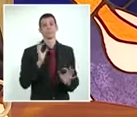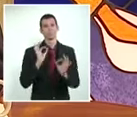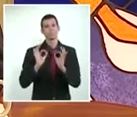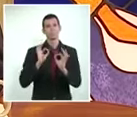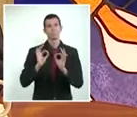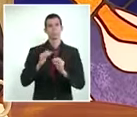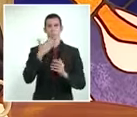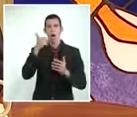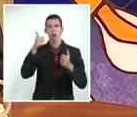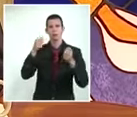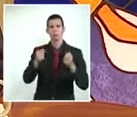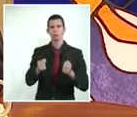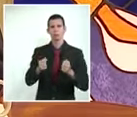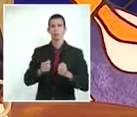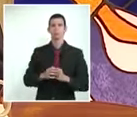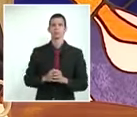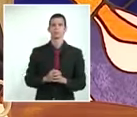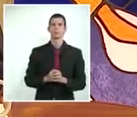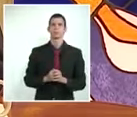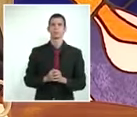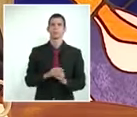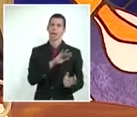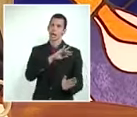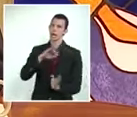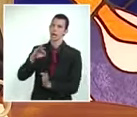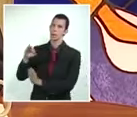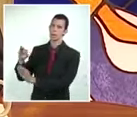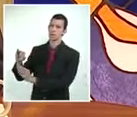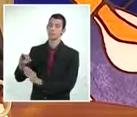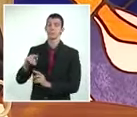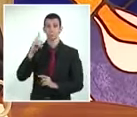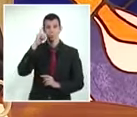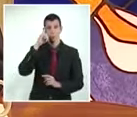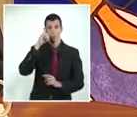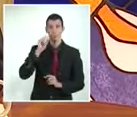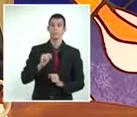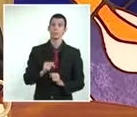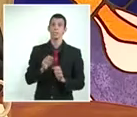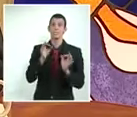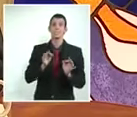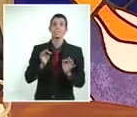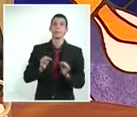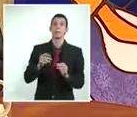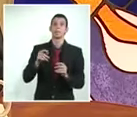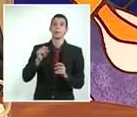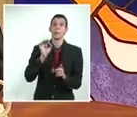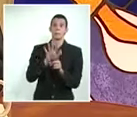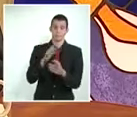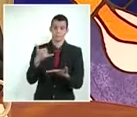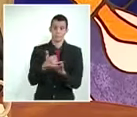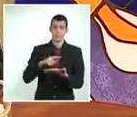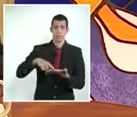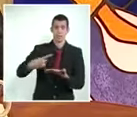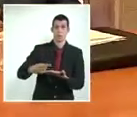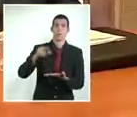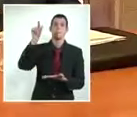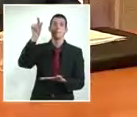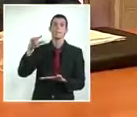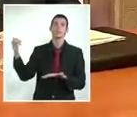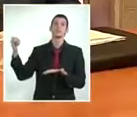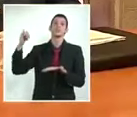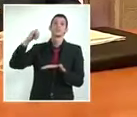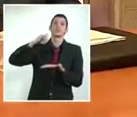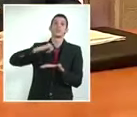anteriormente. En otro asunto, cada pasajero a partir de este miércoles que tome un vuelo a Cuba solo podrá cargar una maleta y